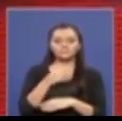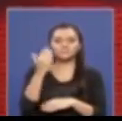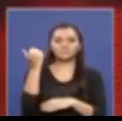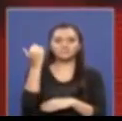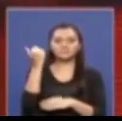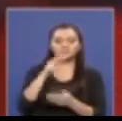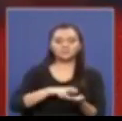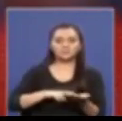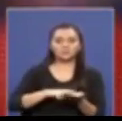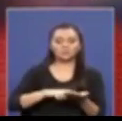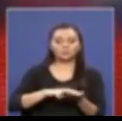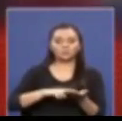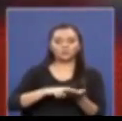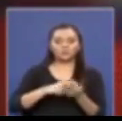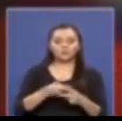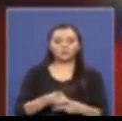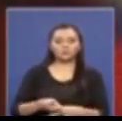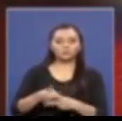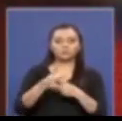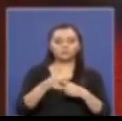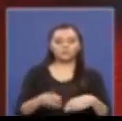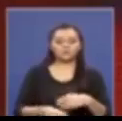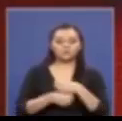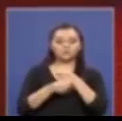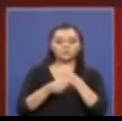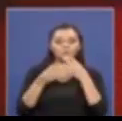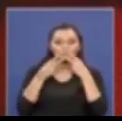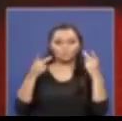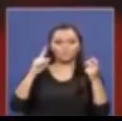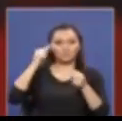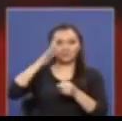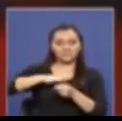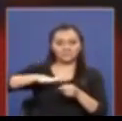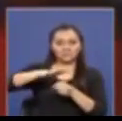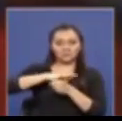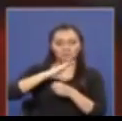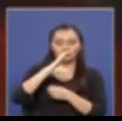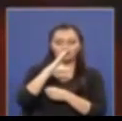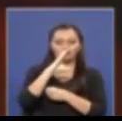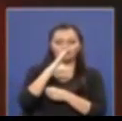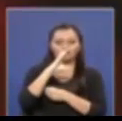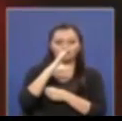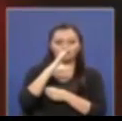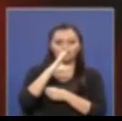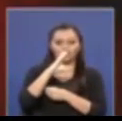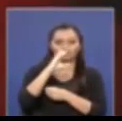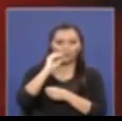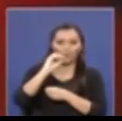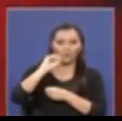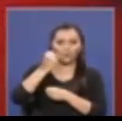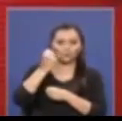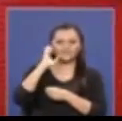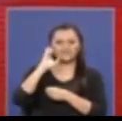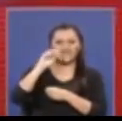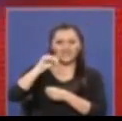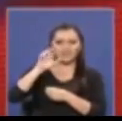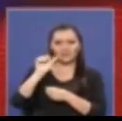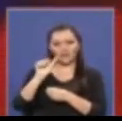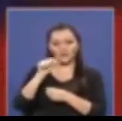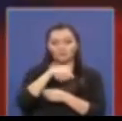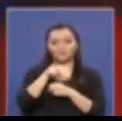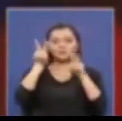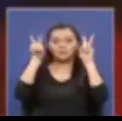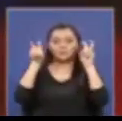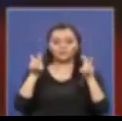sesión ordinaria del Consejo de Seguridad Pública y Estado, COSEPE, este era el anterior COSENA, Consejo de Seguridad Nacional, donde se tratan, pues,